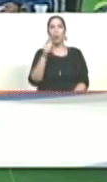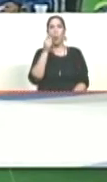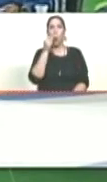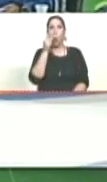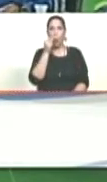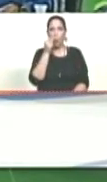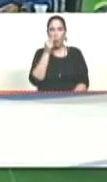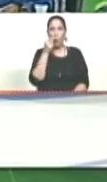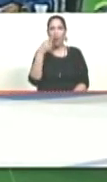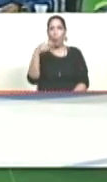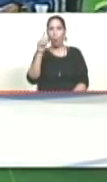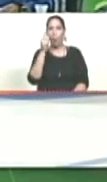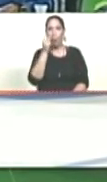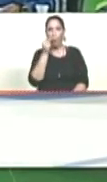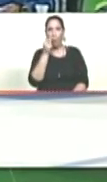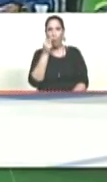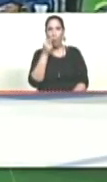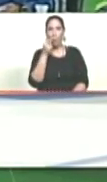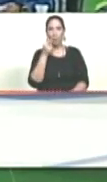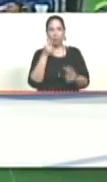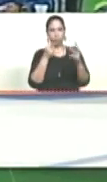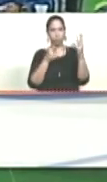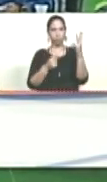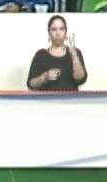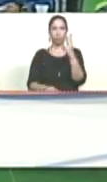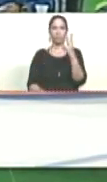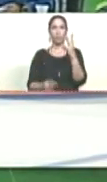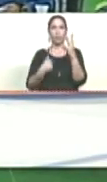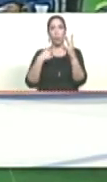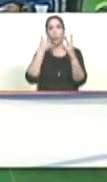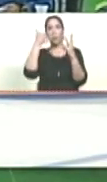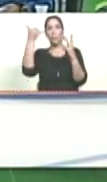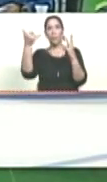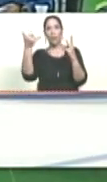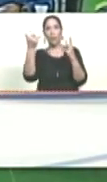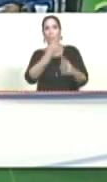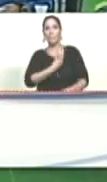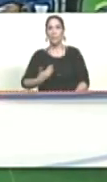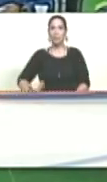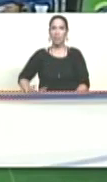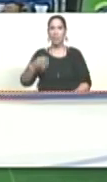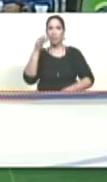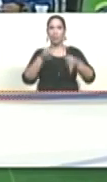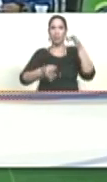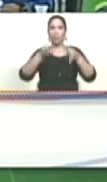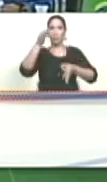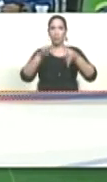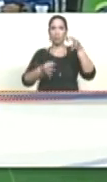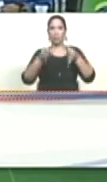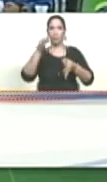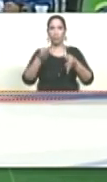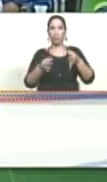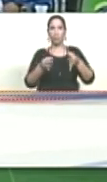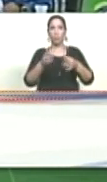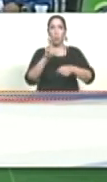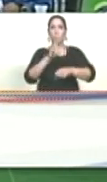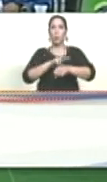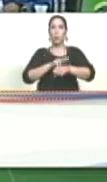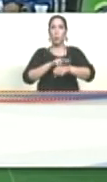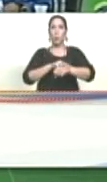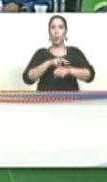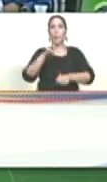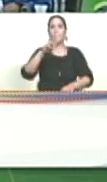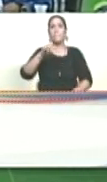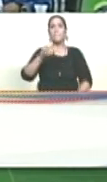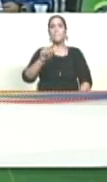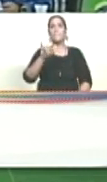Jesús, yo llamé al presidente del Tribunal Supremo de Justicia, lo mandé a llamar, doctor magistrado Michael